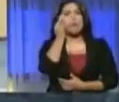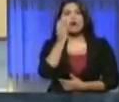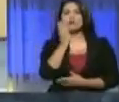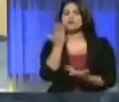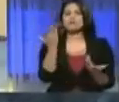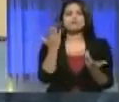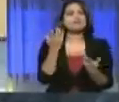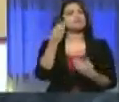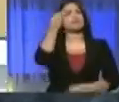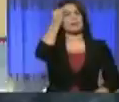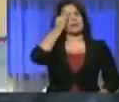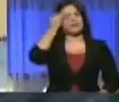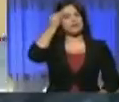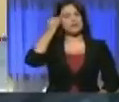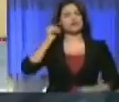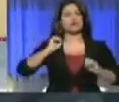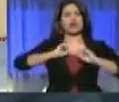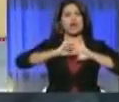con pensamiento claro.